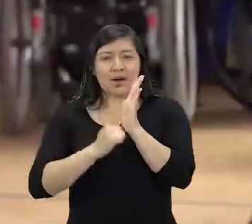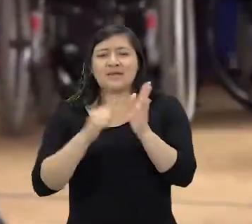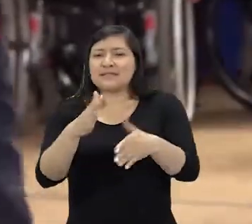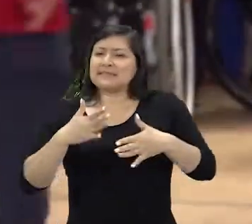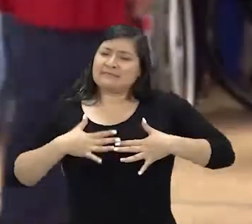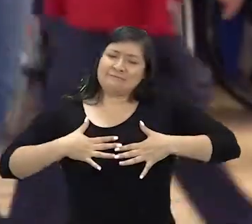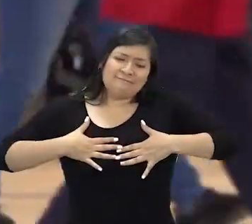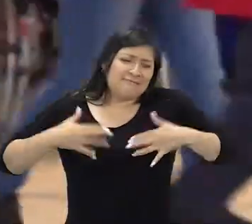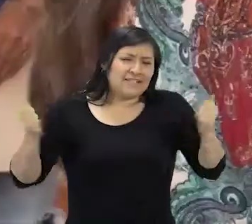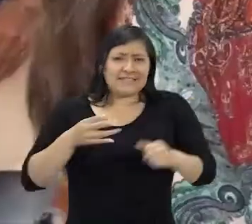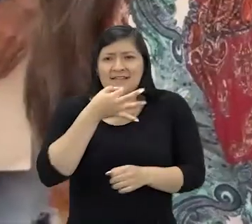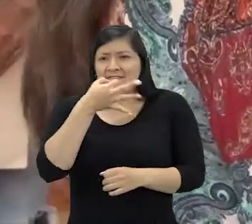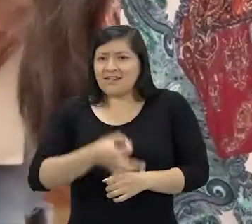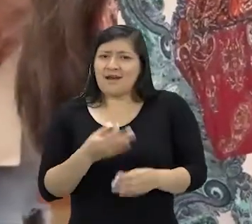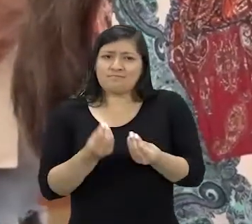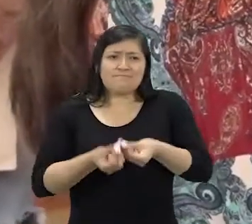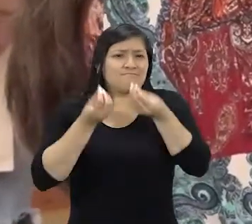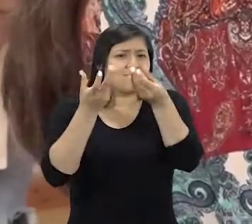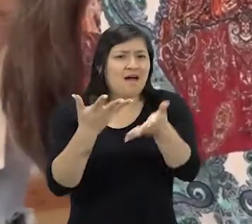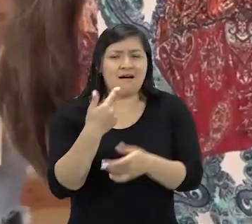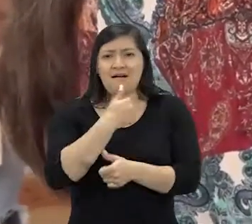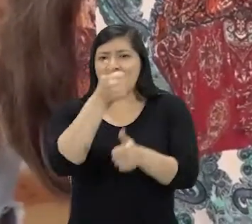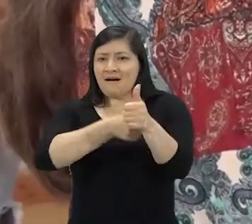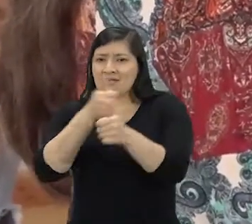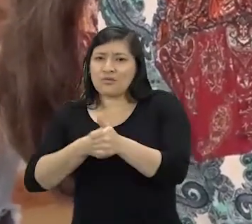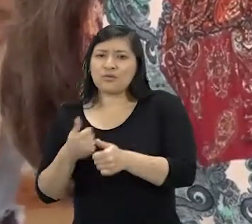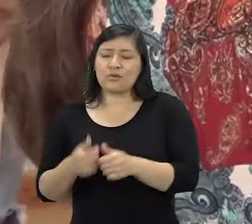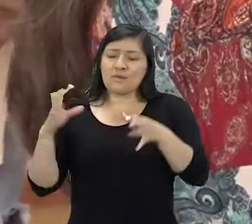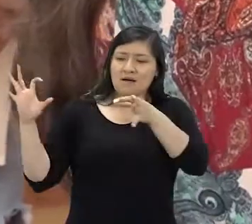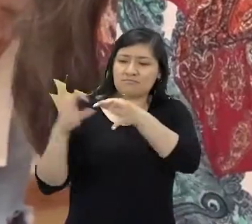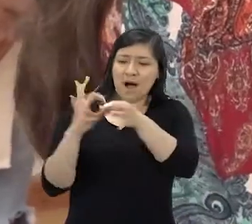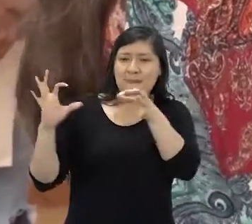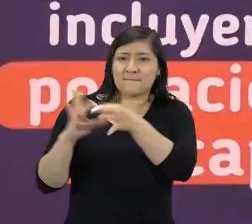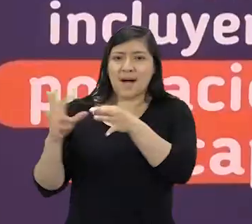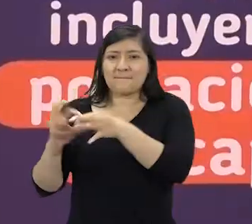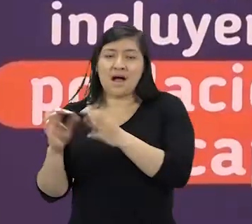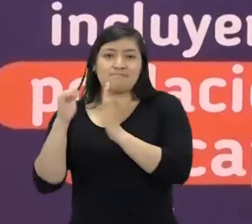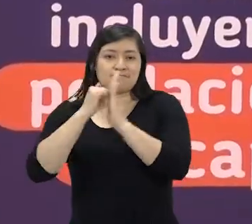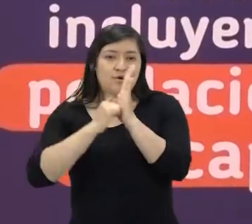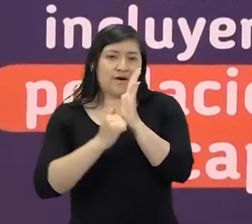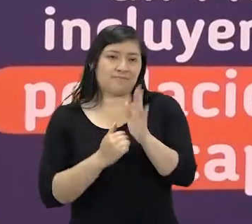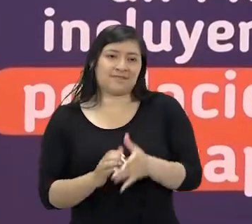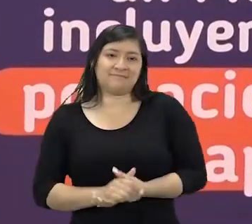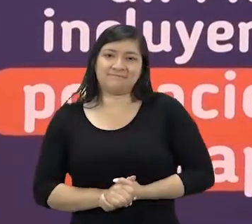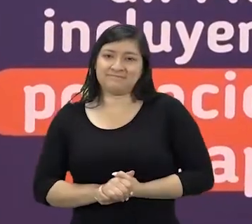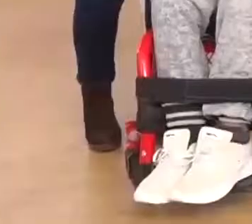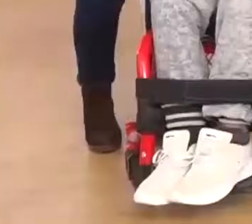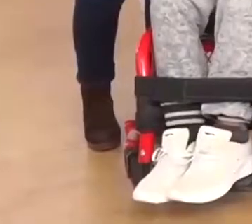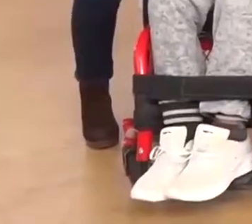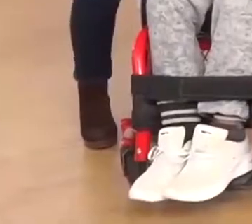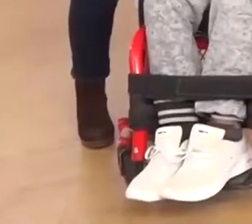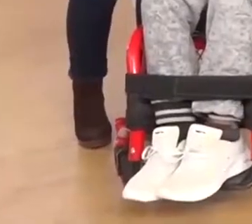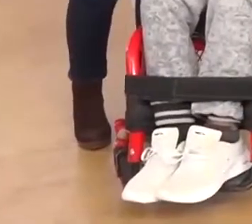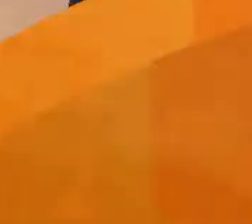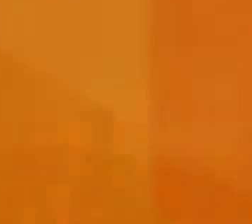de mucha alegría saber que hay entidades articuladas para apoyar esos programas.